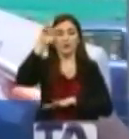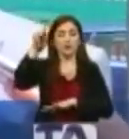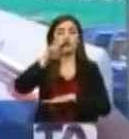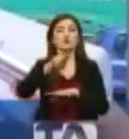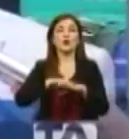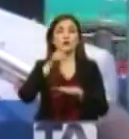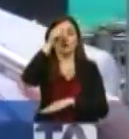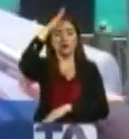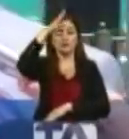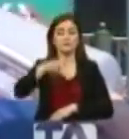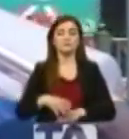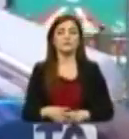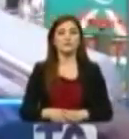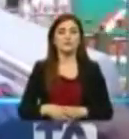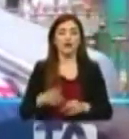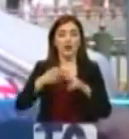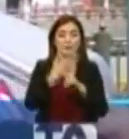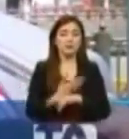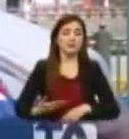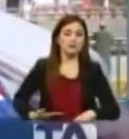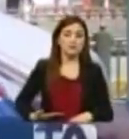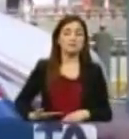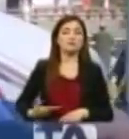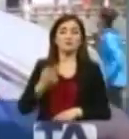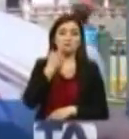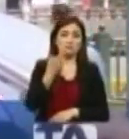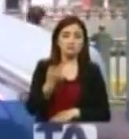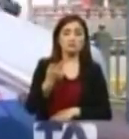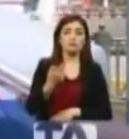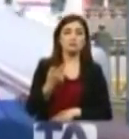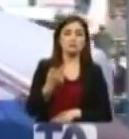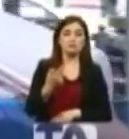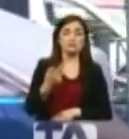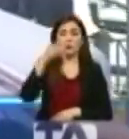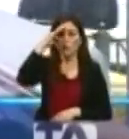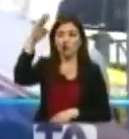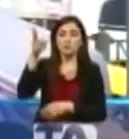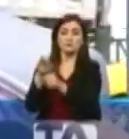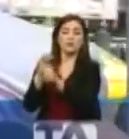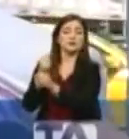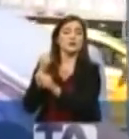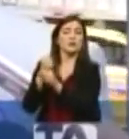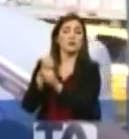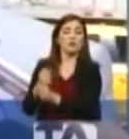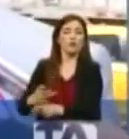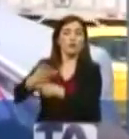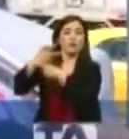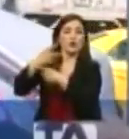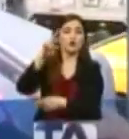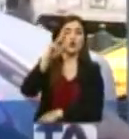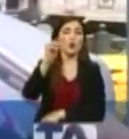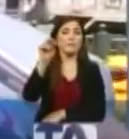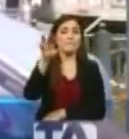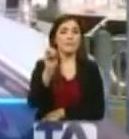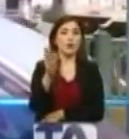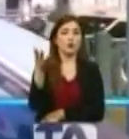Inteligencia. Recordemos que el expresidente Correa dijo que él era un agente de la policía y tratando de proteger a Pablo Romero dijo que